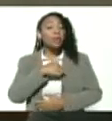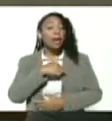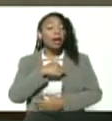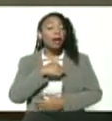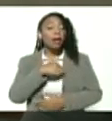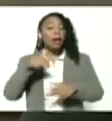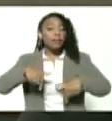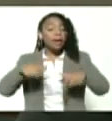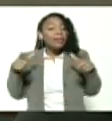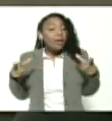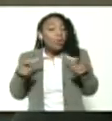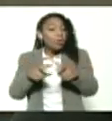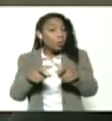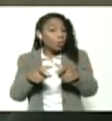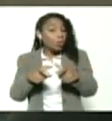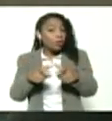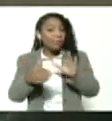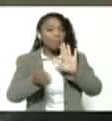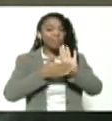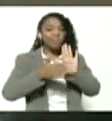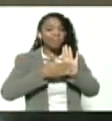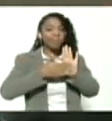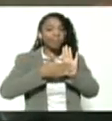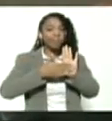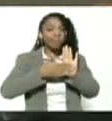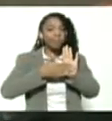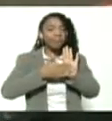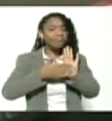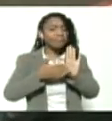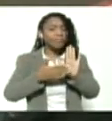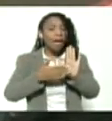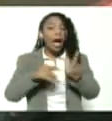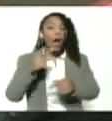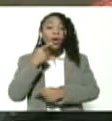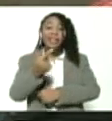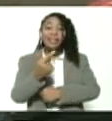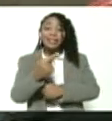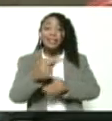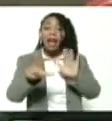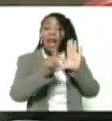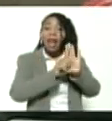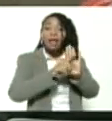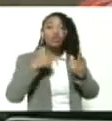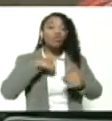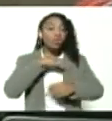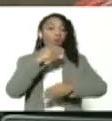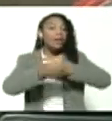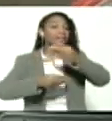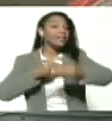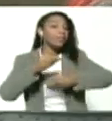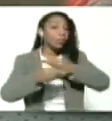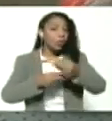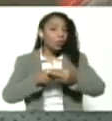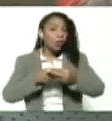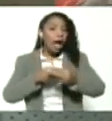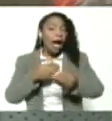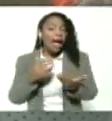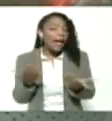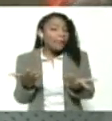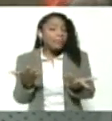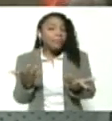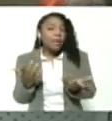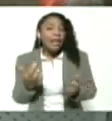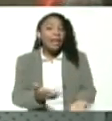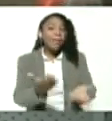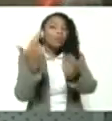esta reunión y apegados a lo que manda la ley, hemos procedido a